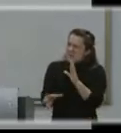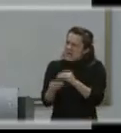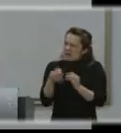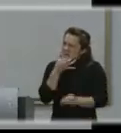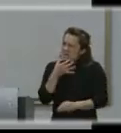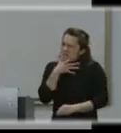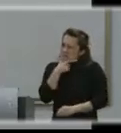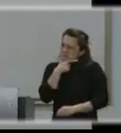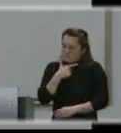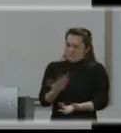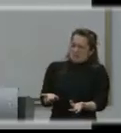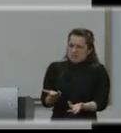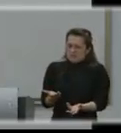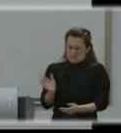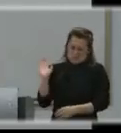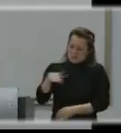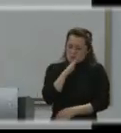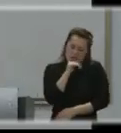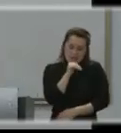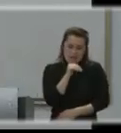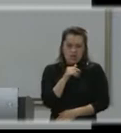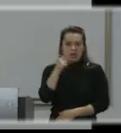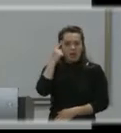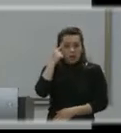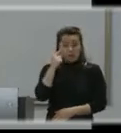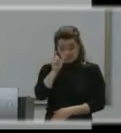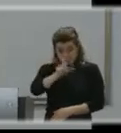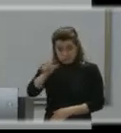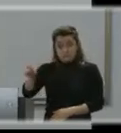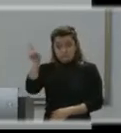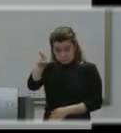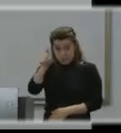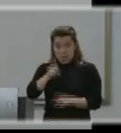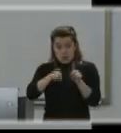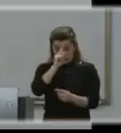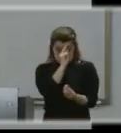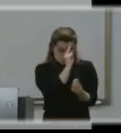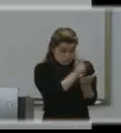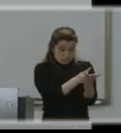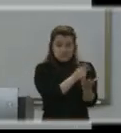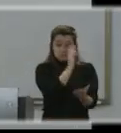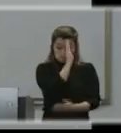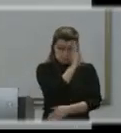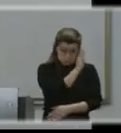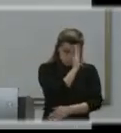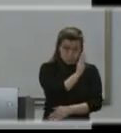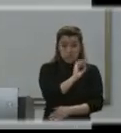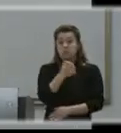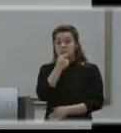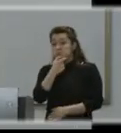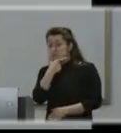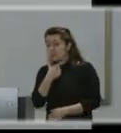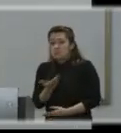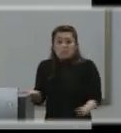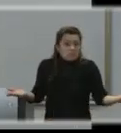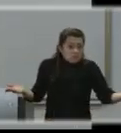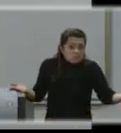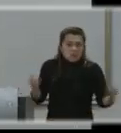existir. Y sin embargo, claro que existen personas con diferentes orientaciones porque la discapacidad es solo parte de